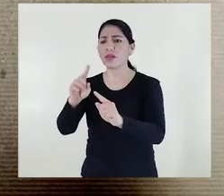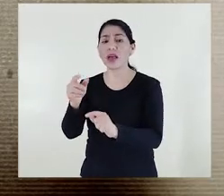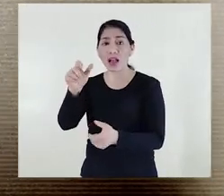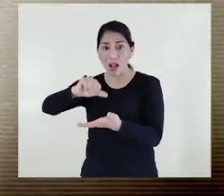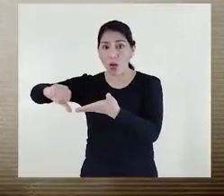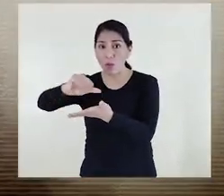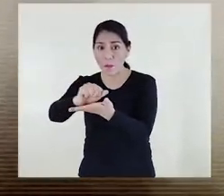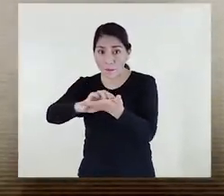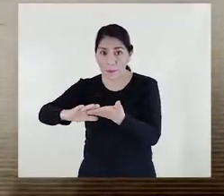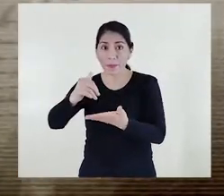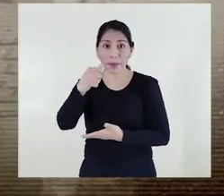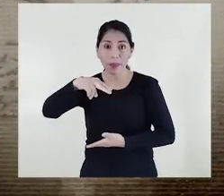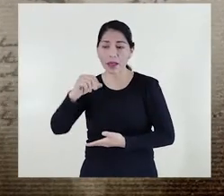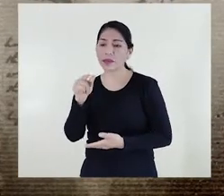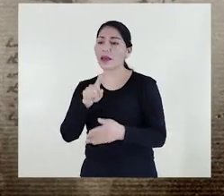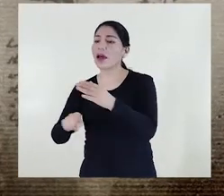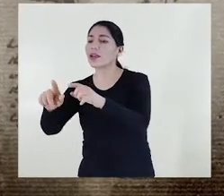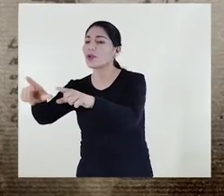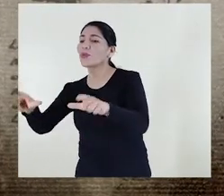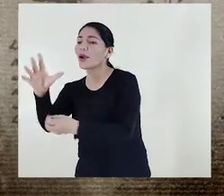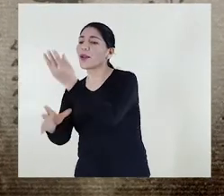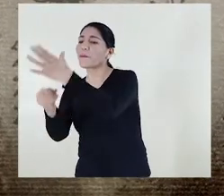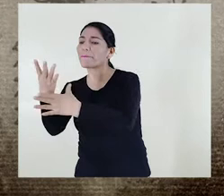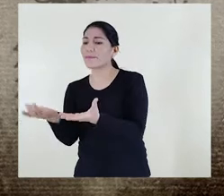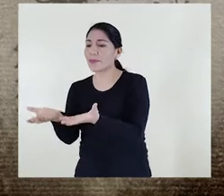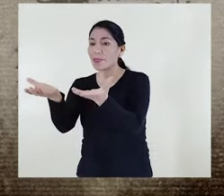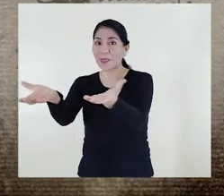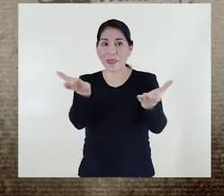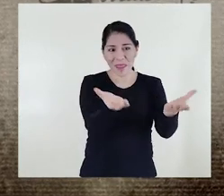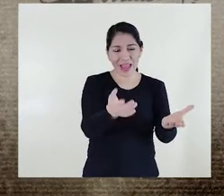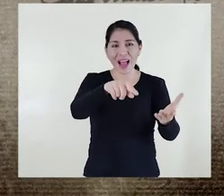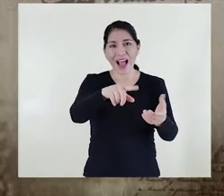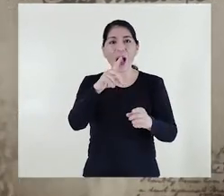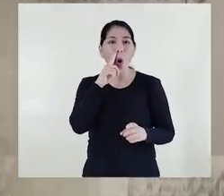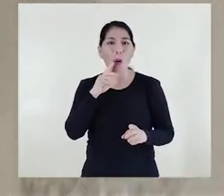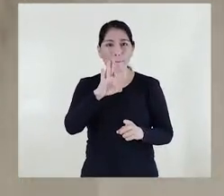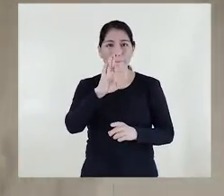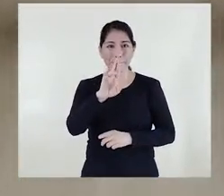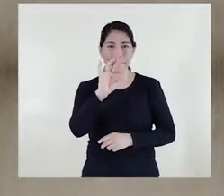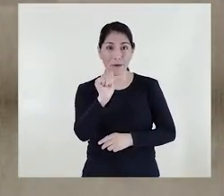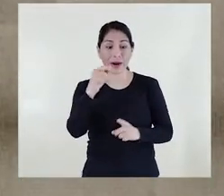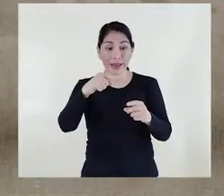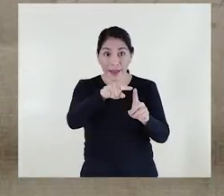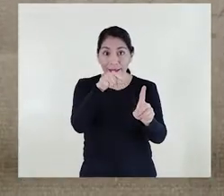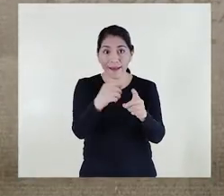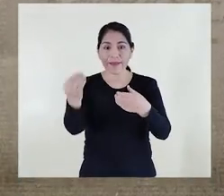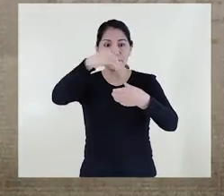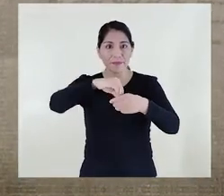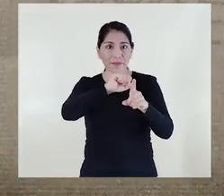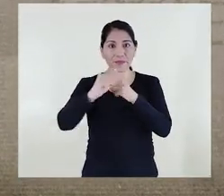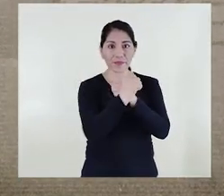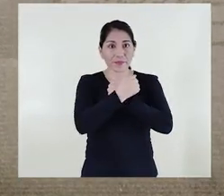área dedicada a huerta y en la que en 1791 se cede un espacio posterior a Fray Francisco González